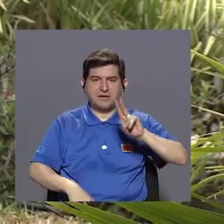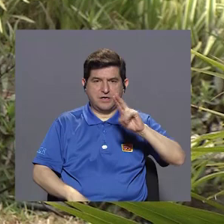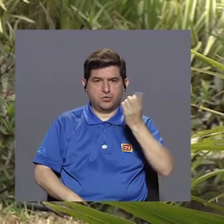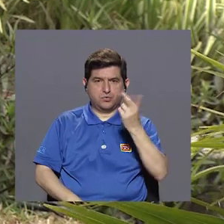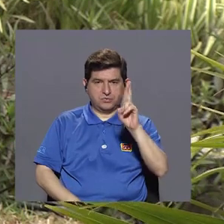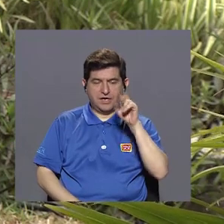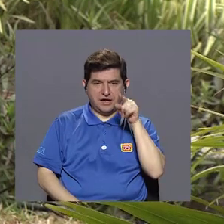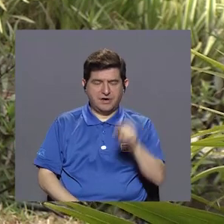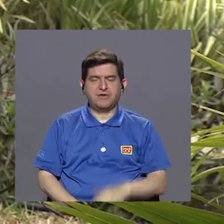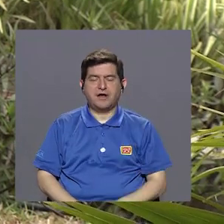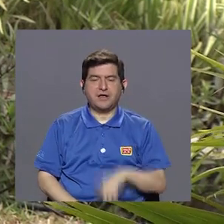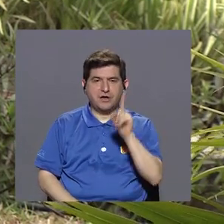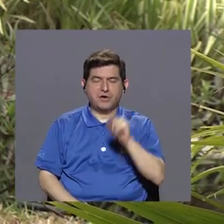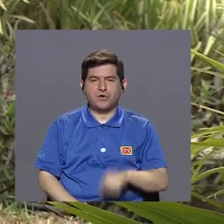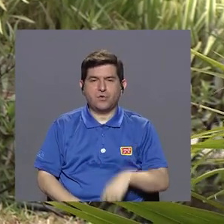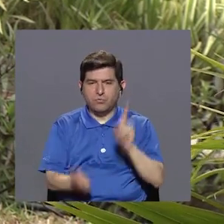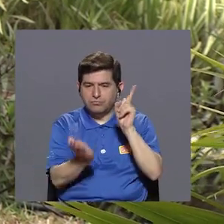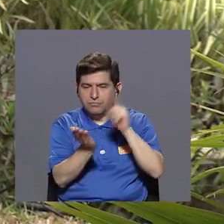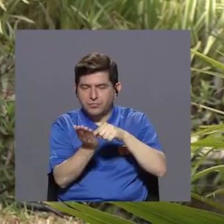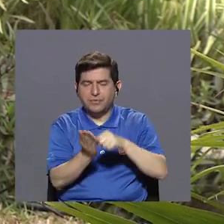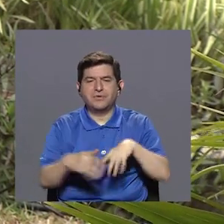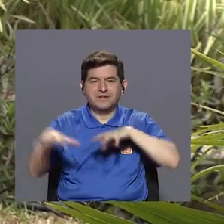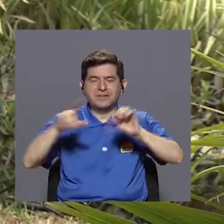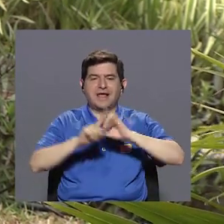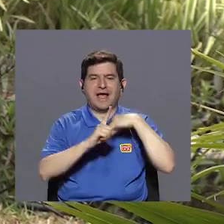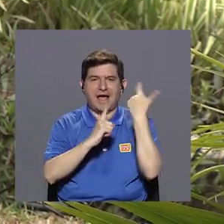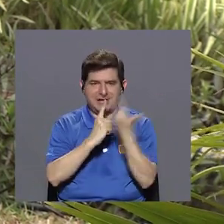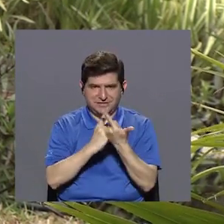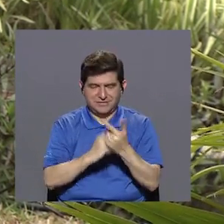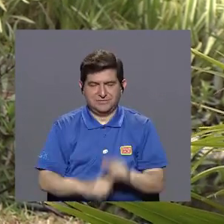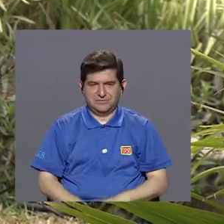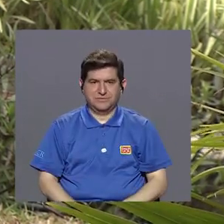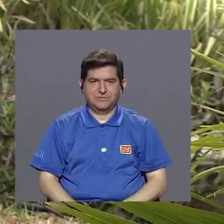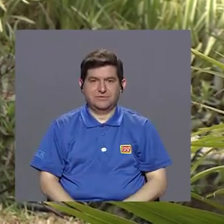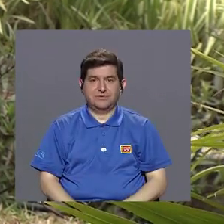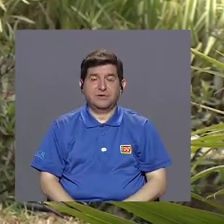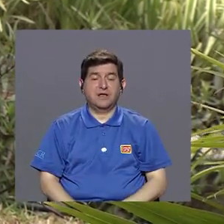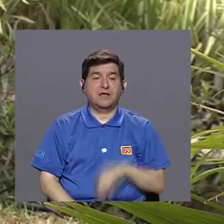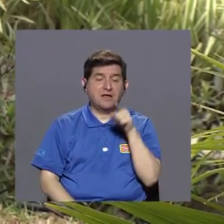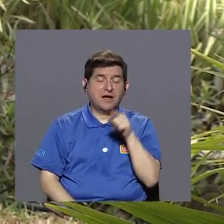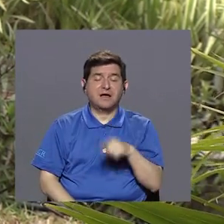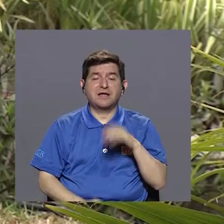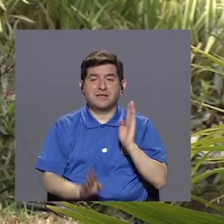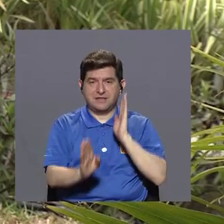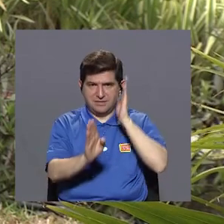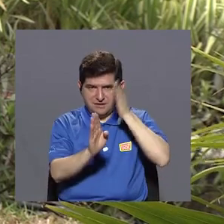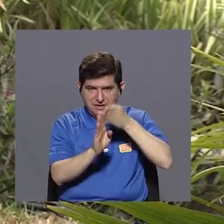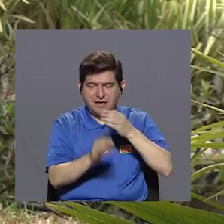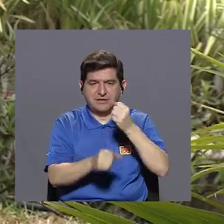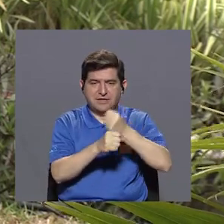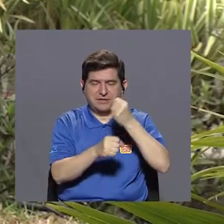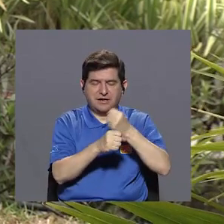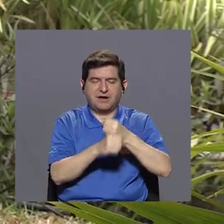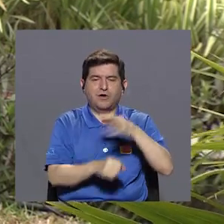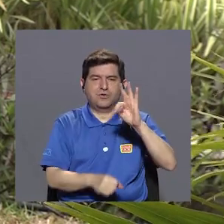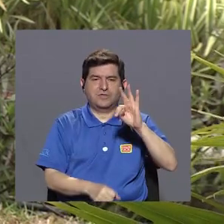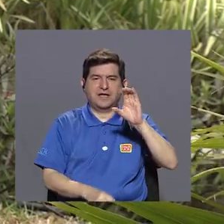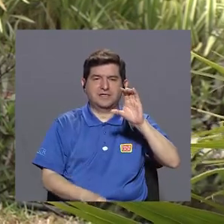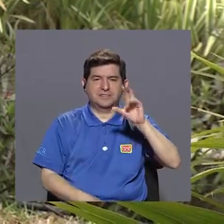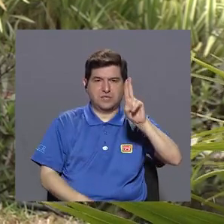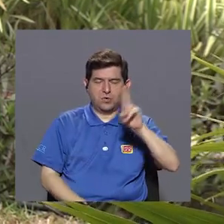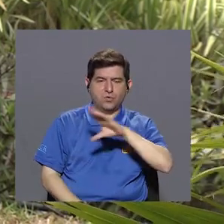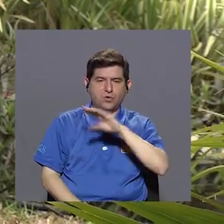de Costa Rica. Ahí hay un link que dice Acción Social. Y en Acción Social te direcciona tanto a trabajo